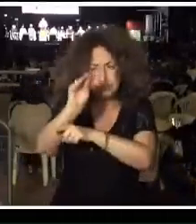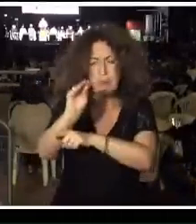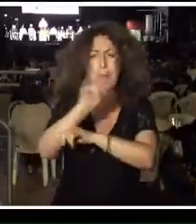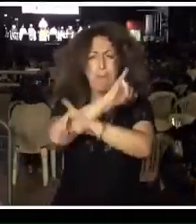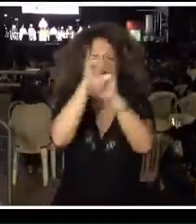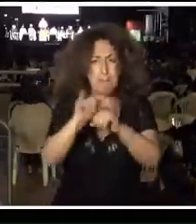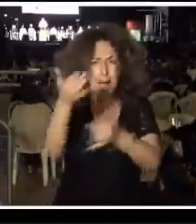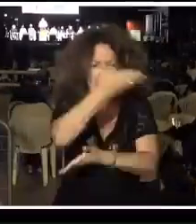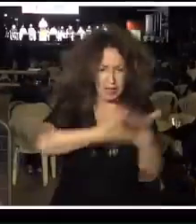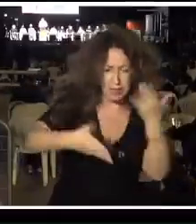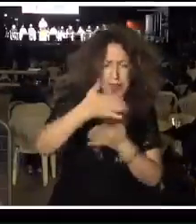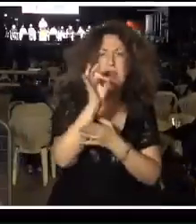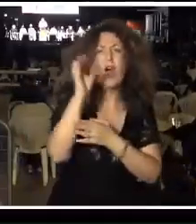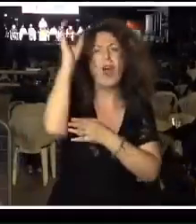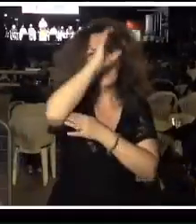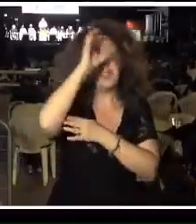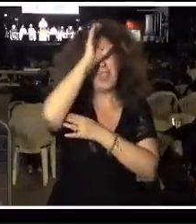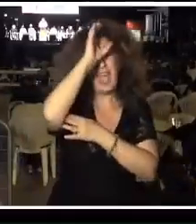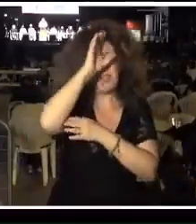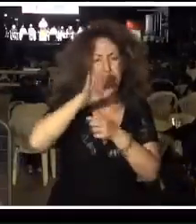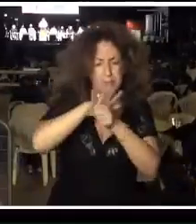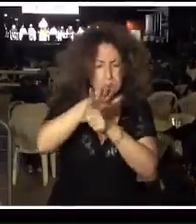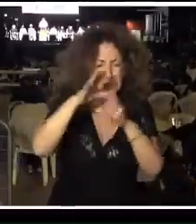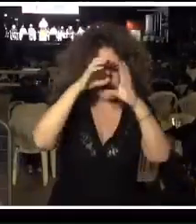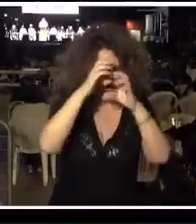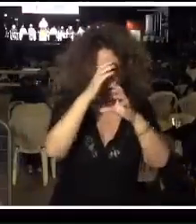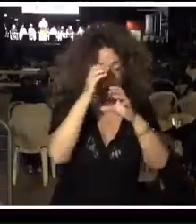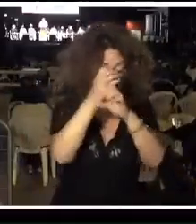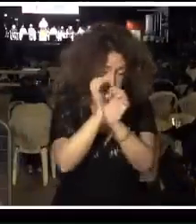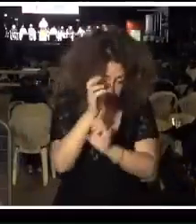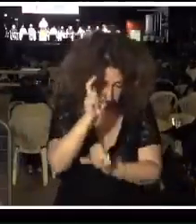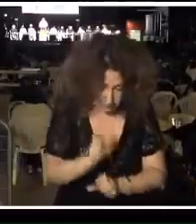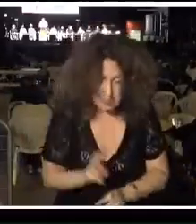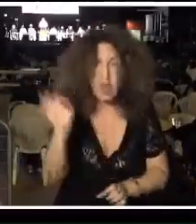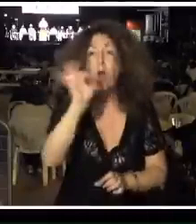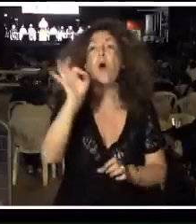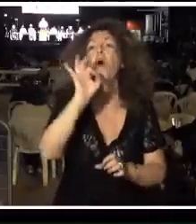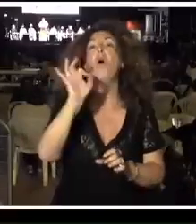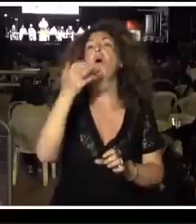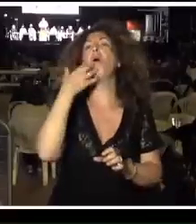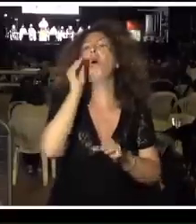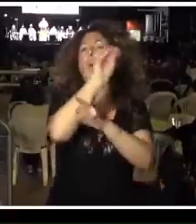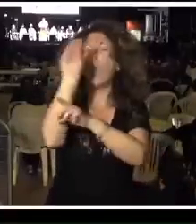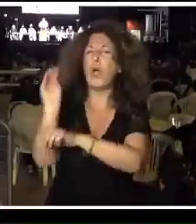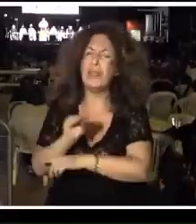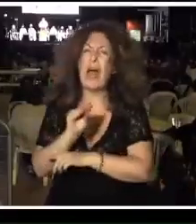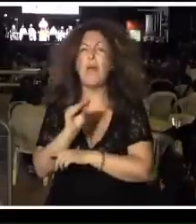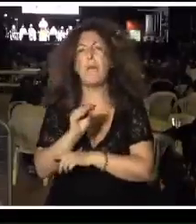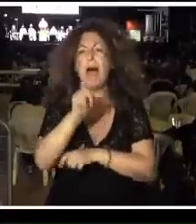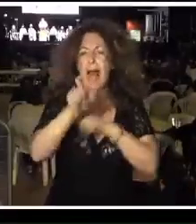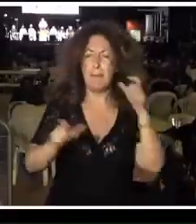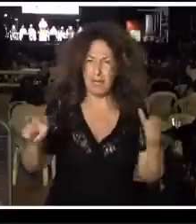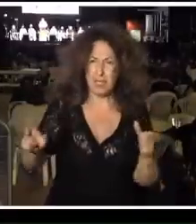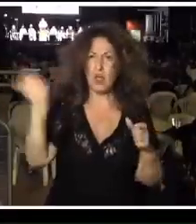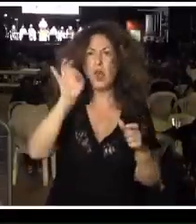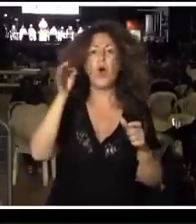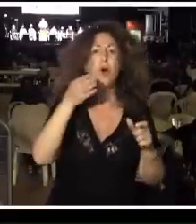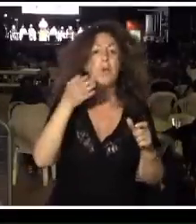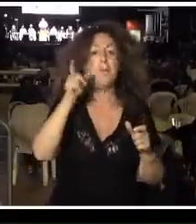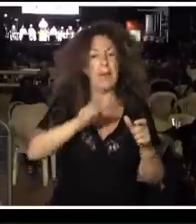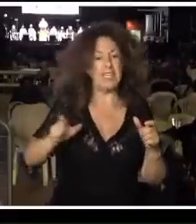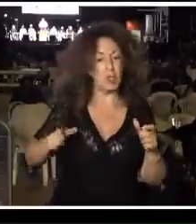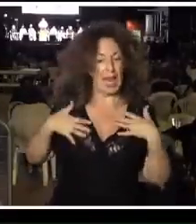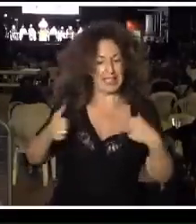educación y cultura, del fortalecimiento de los servicios públicos de cuidados a las personas, del acceso gratuito